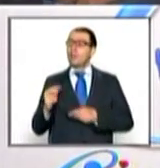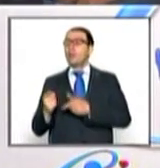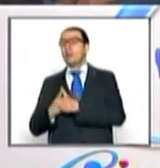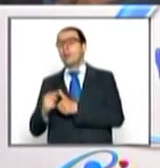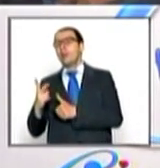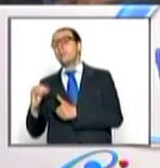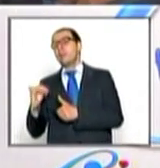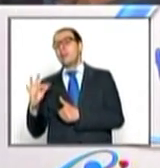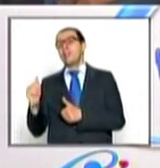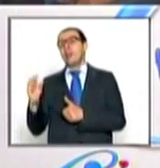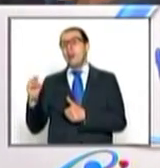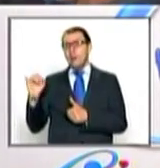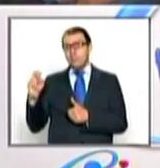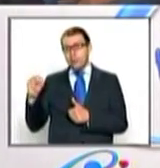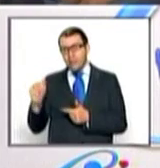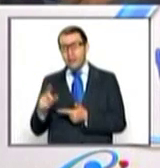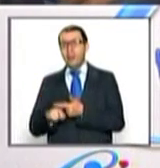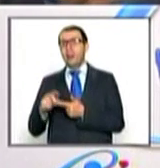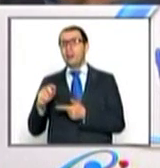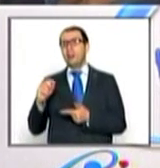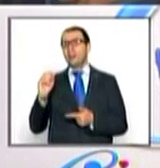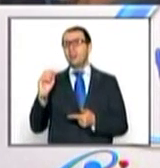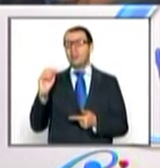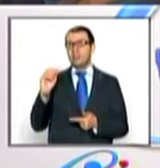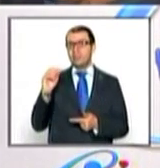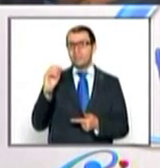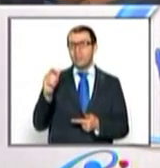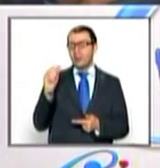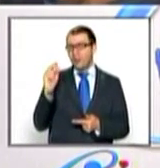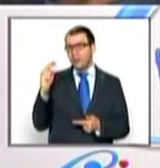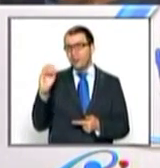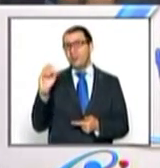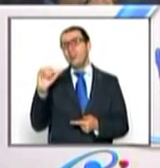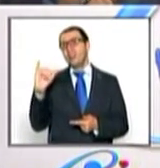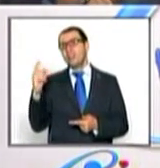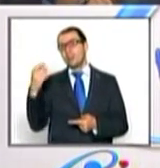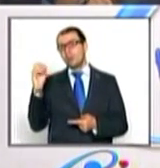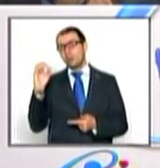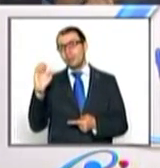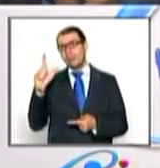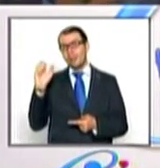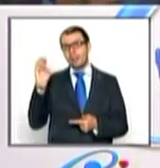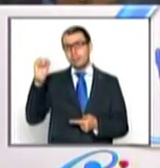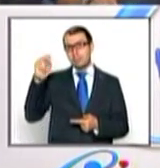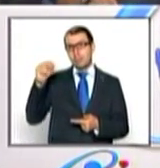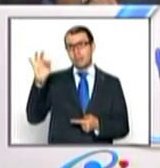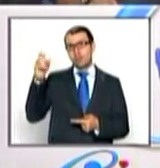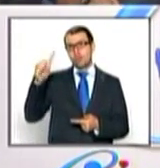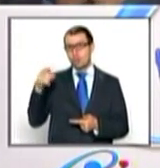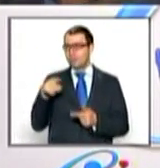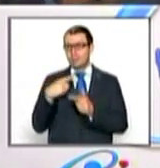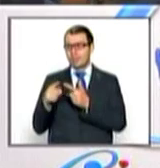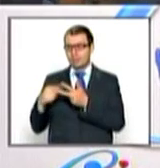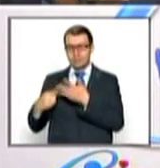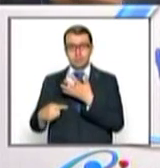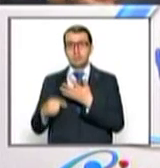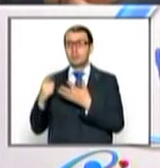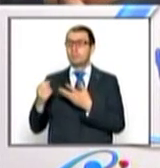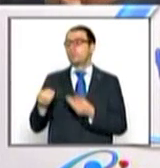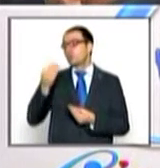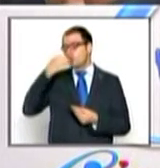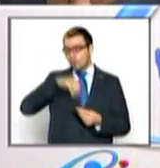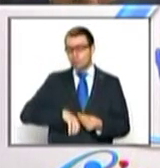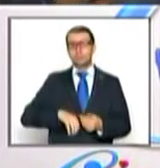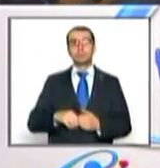que debe recibir estén ahí para que pueda hacer una digestión adecuada y asimismo tener una evacuación diaria. Síntomas también adicionales son las lesiones en la